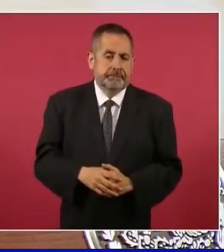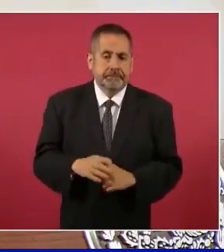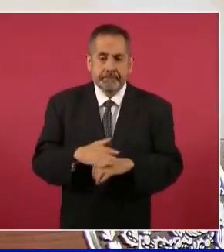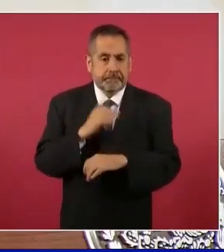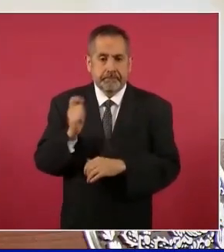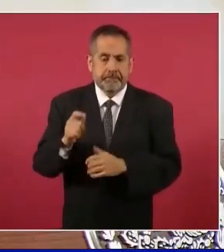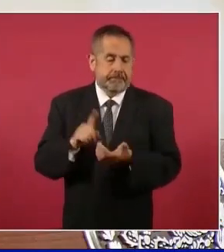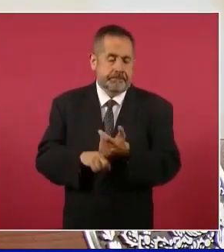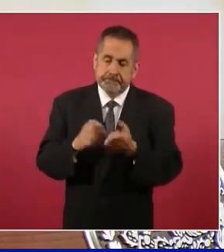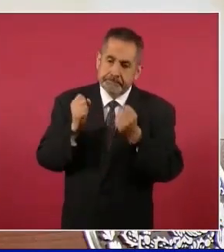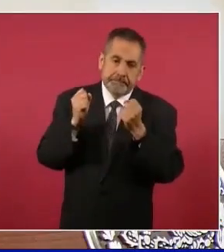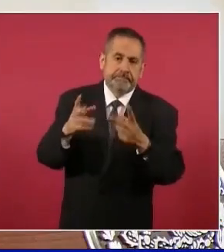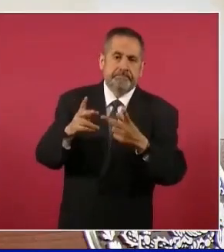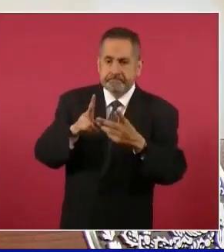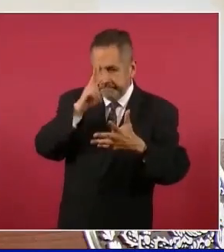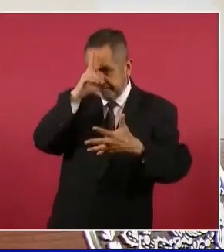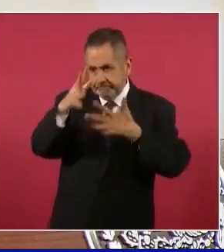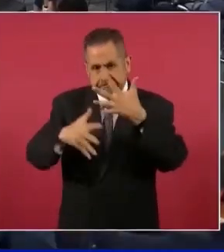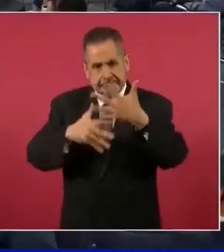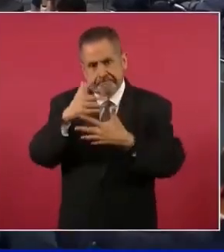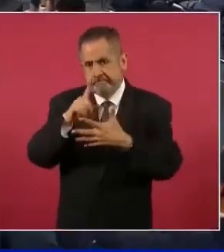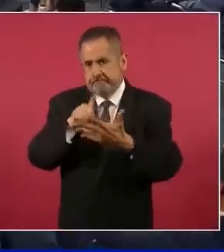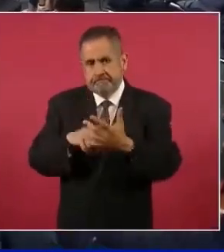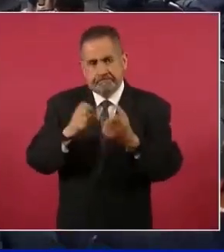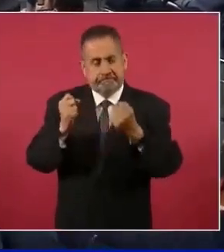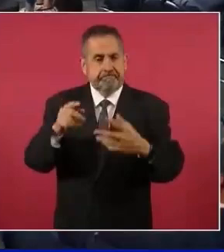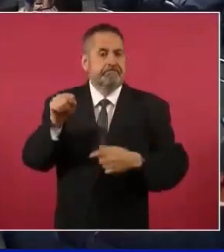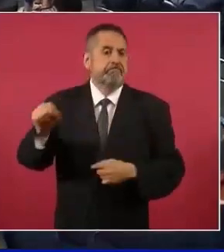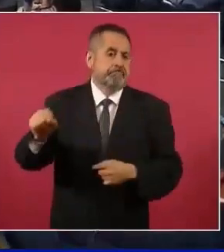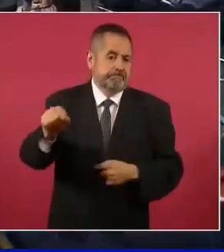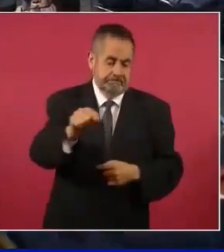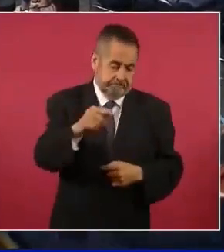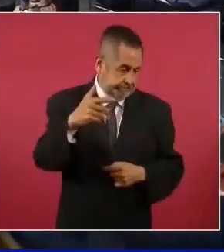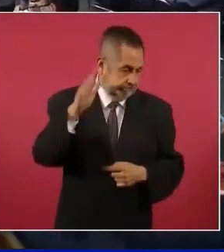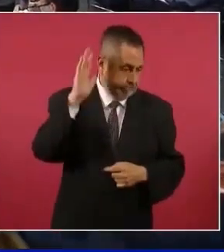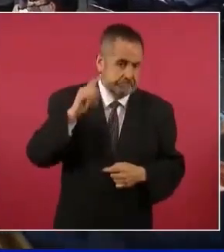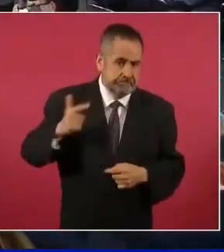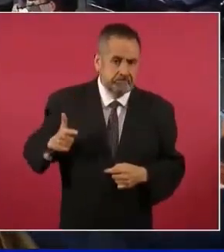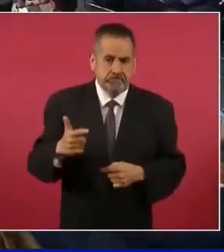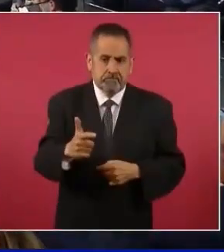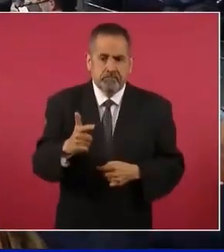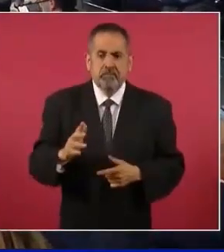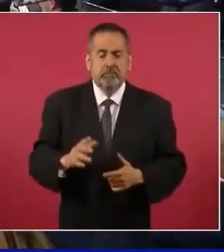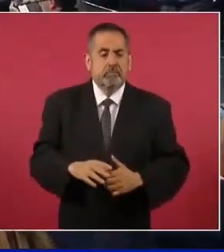porque hay mucha violencia en Guanajuato.